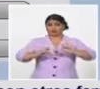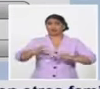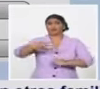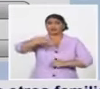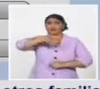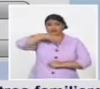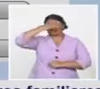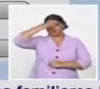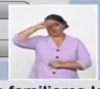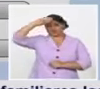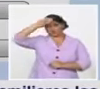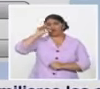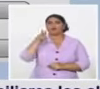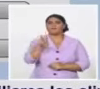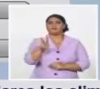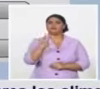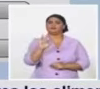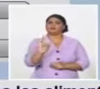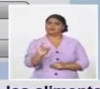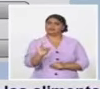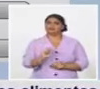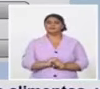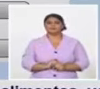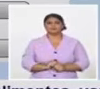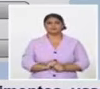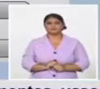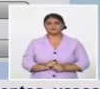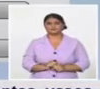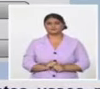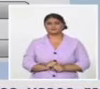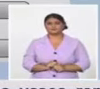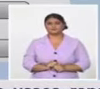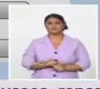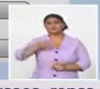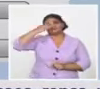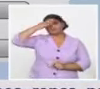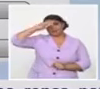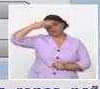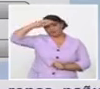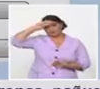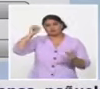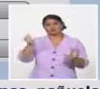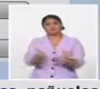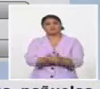el diagnóstico de la COVID. Y en Cuba se han diagnosticado ya